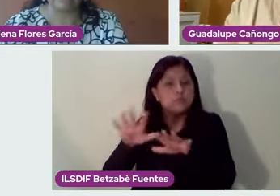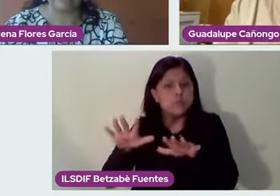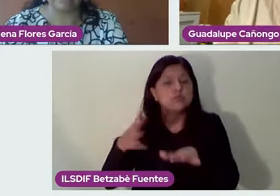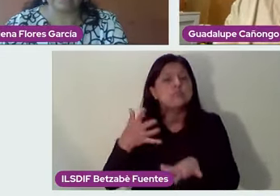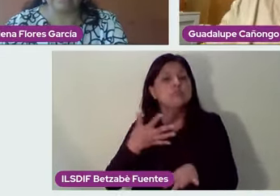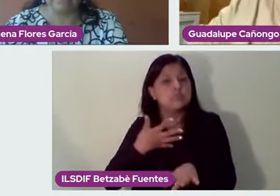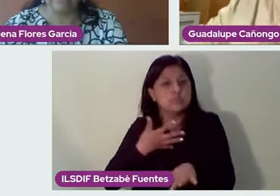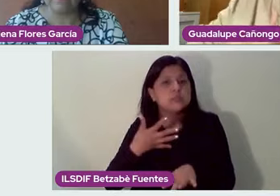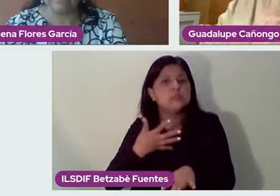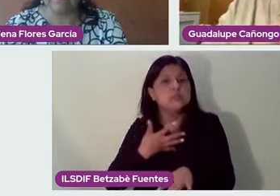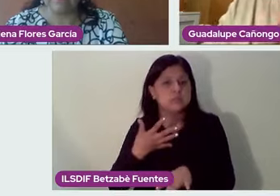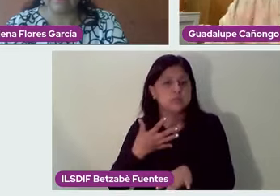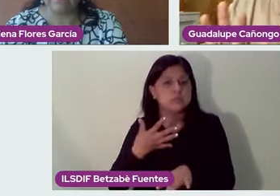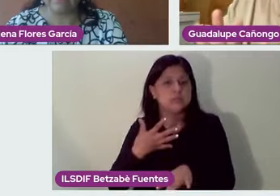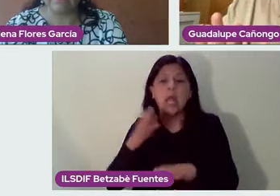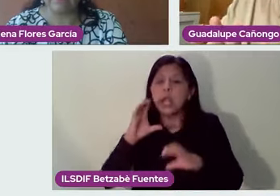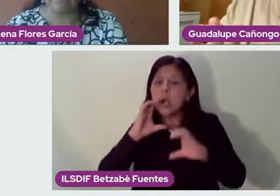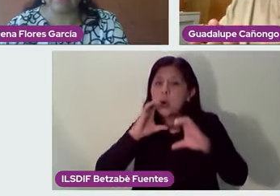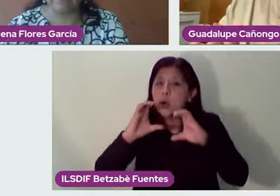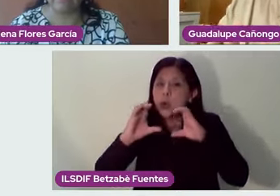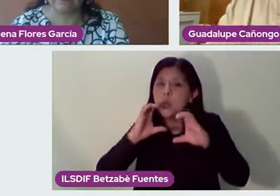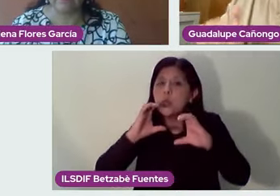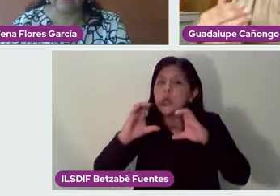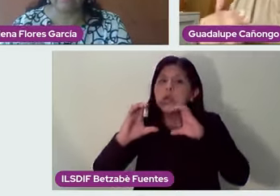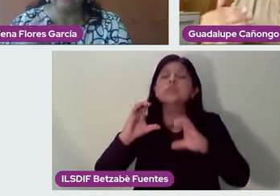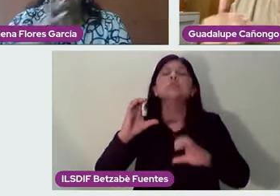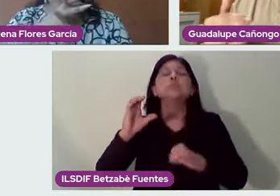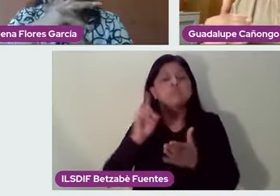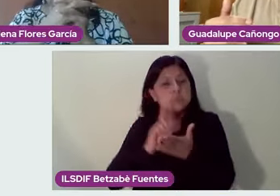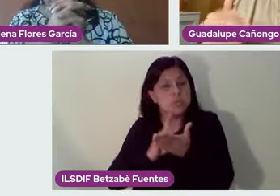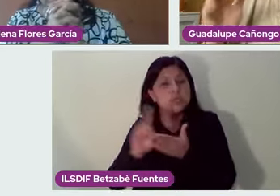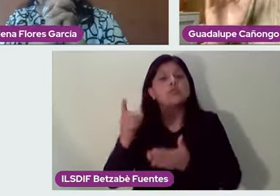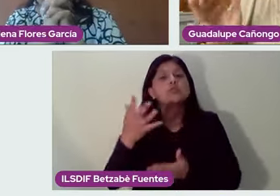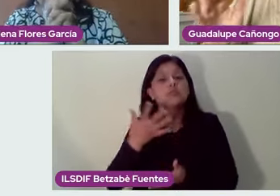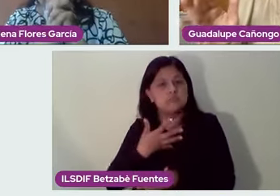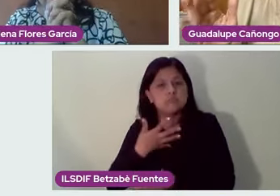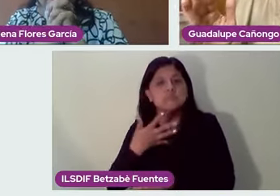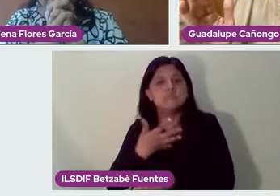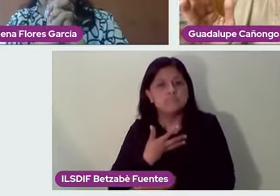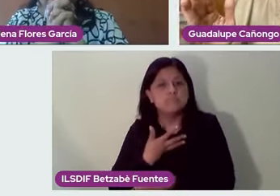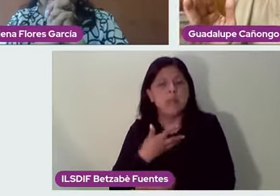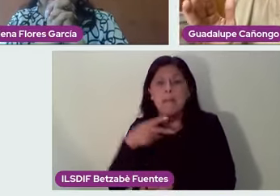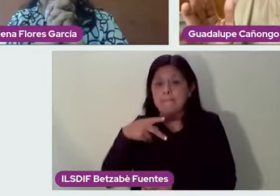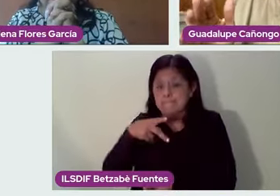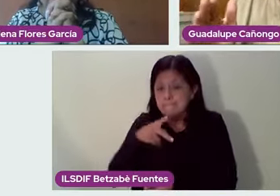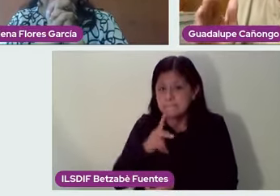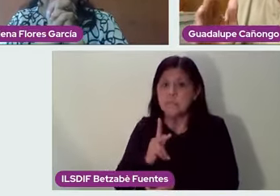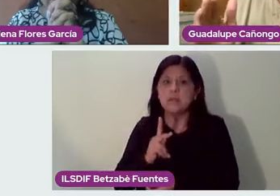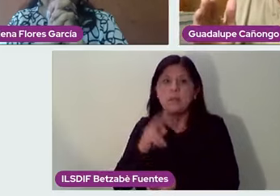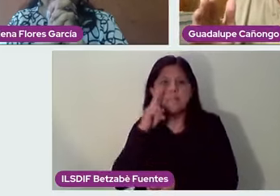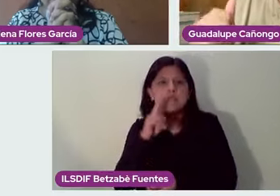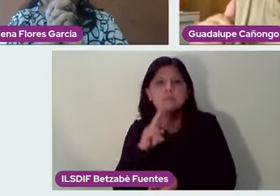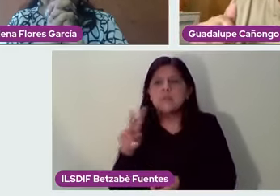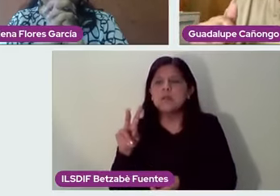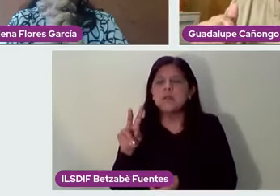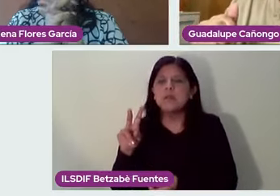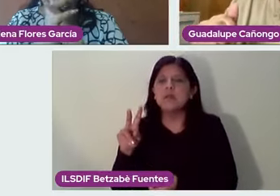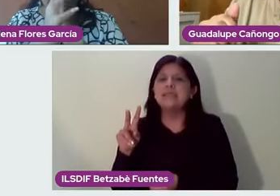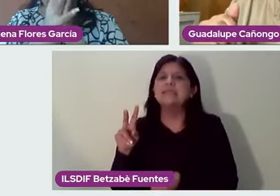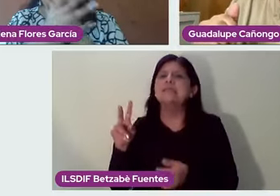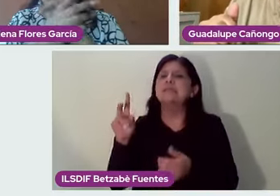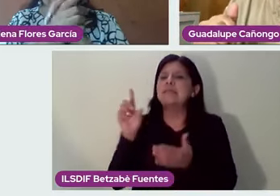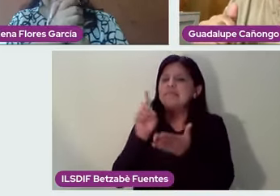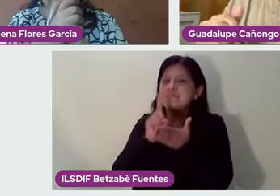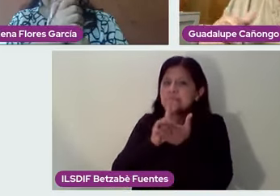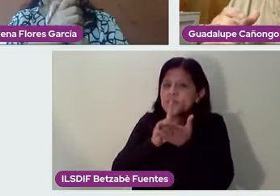a comunicarse, tienen derecho, está muy bien. Pero también verlo desde un enfoque de derechos implica esto que se comentaba